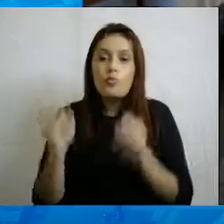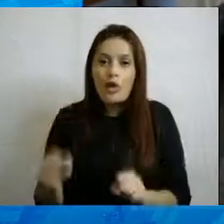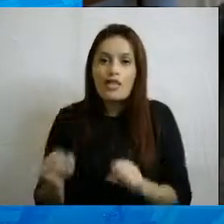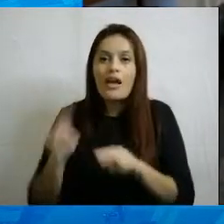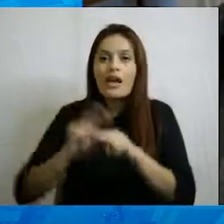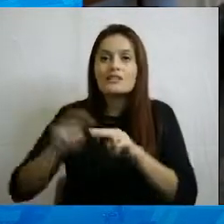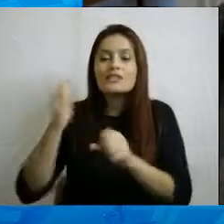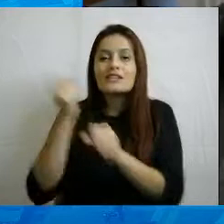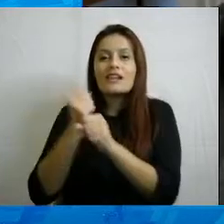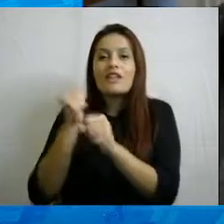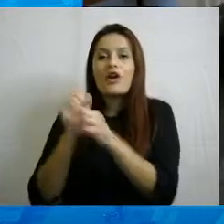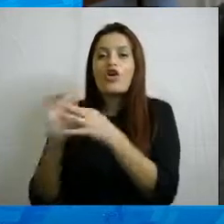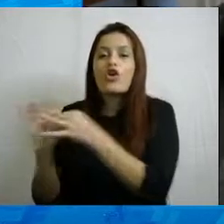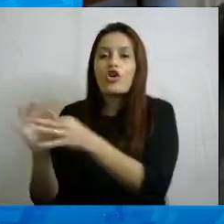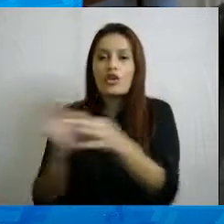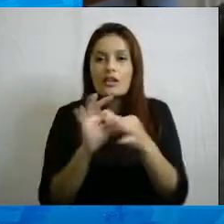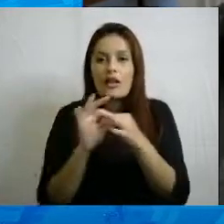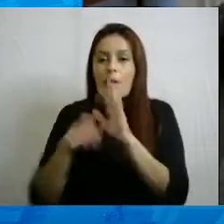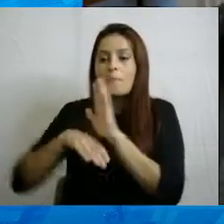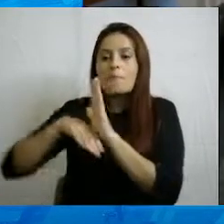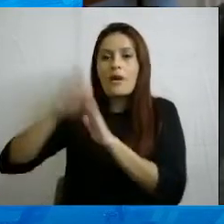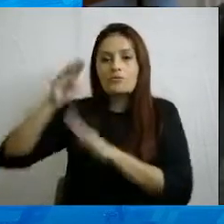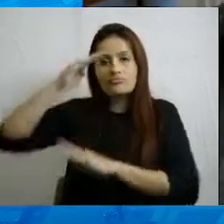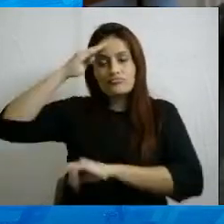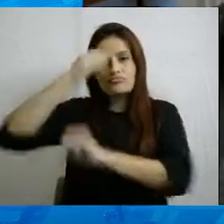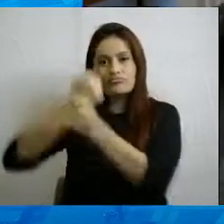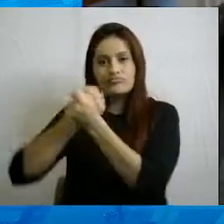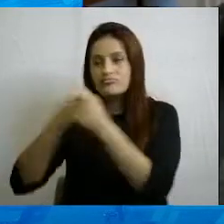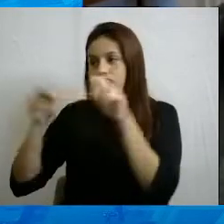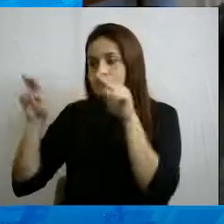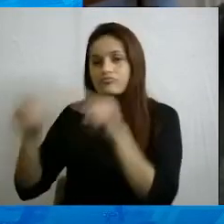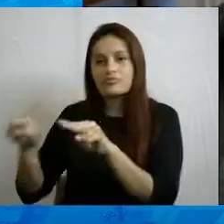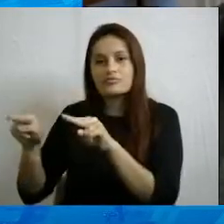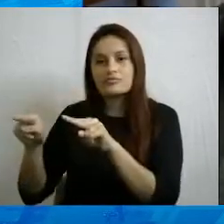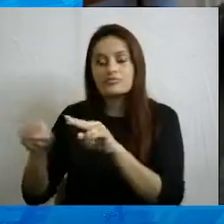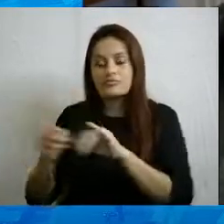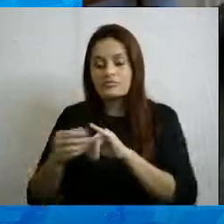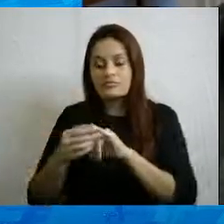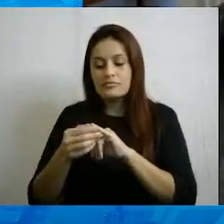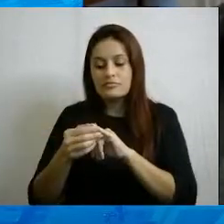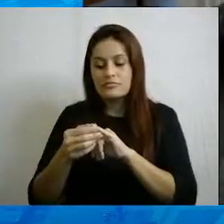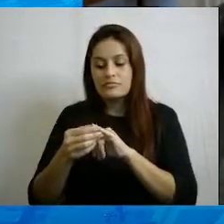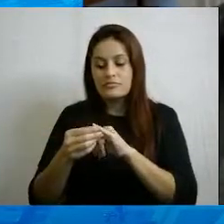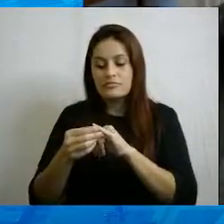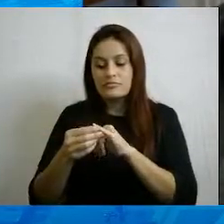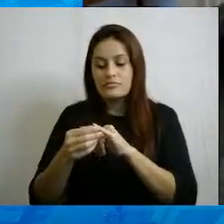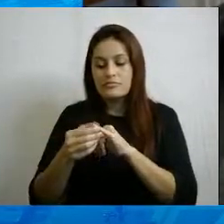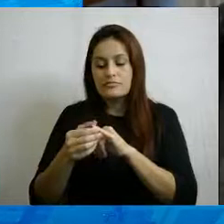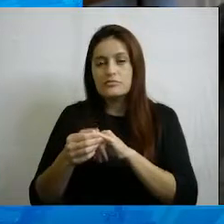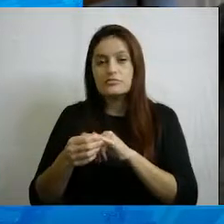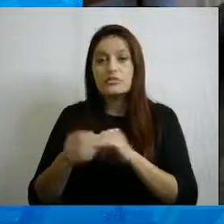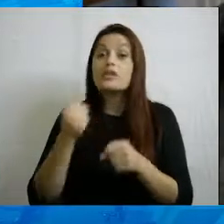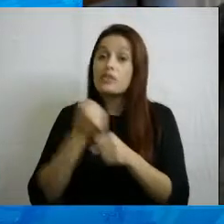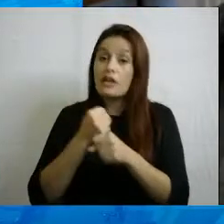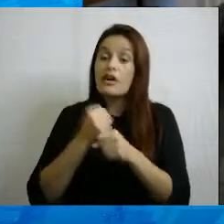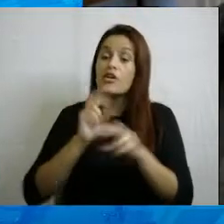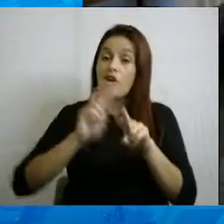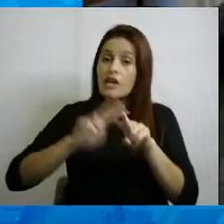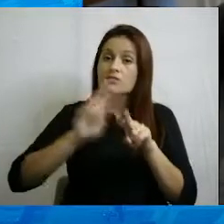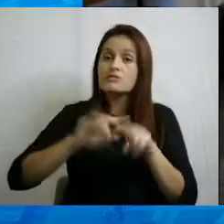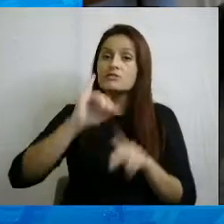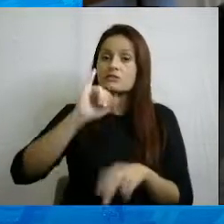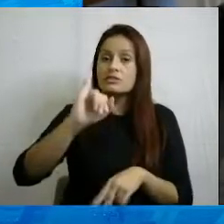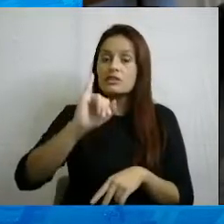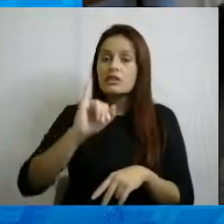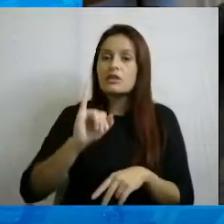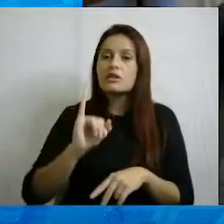trabajo coordinado y una mayor presencia en la localidad, en este caso de Pomaire. El trabajo se está realizando, puede